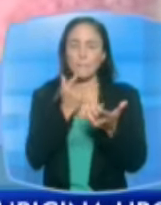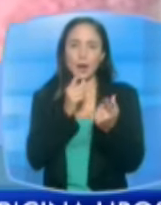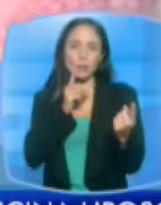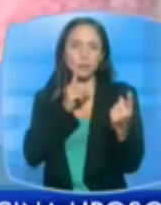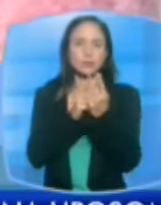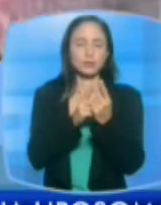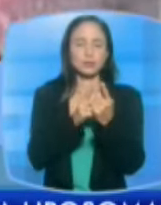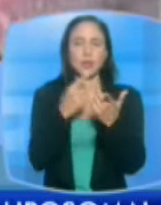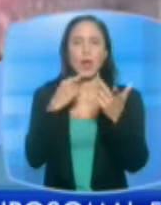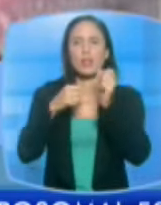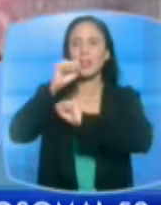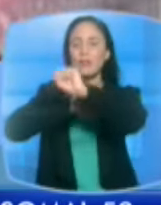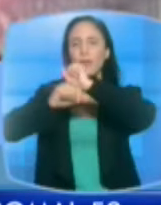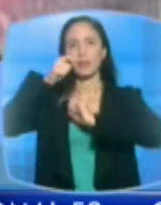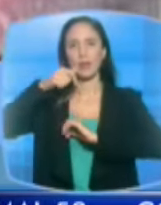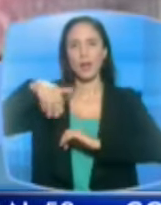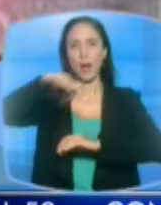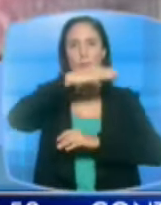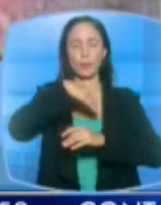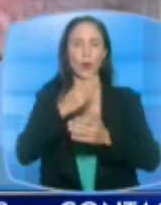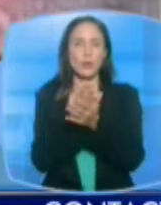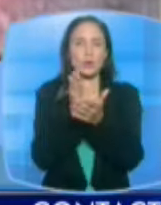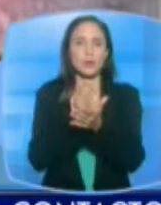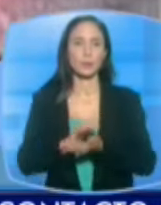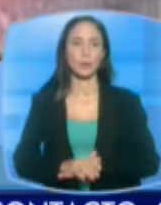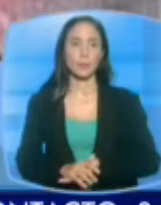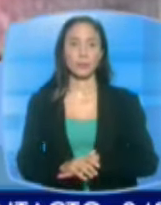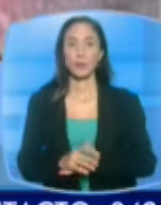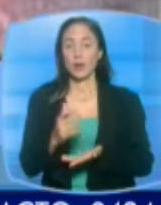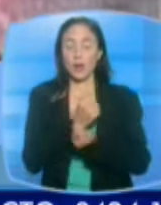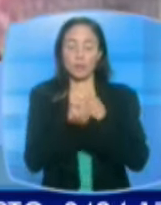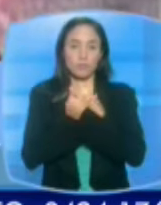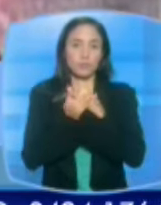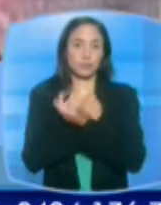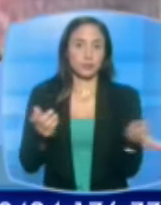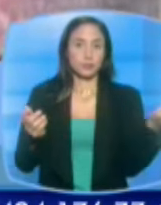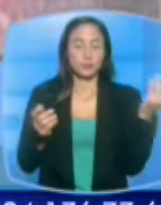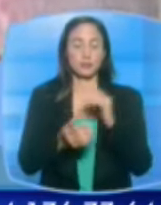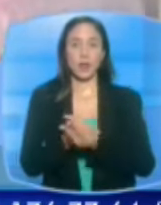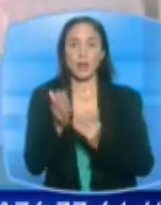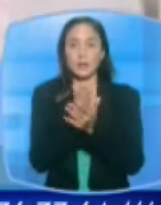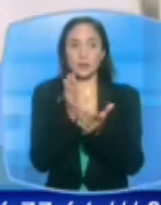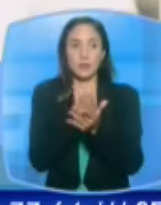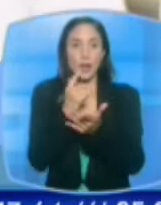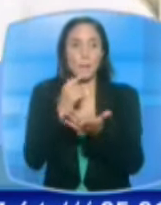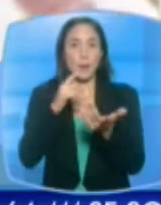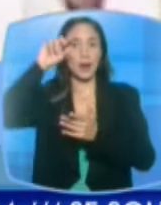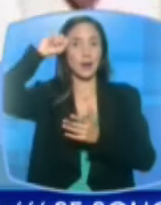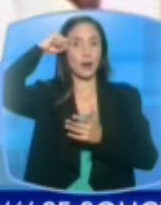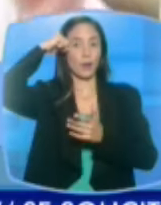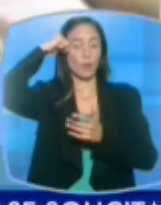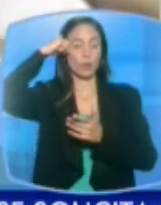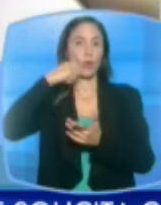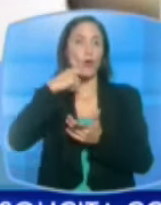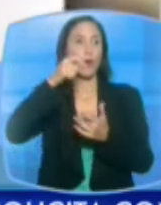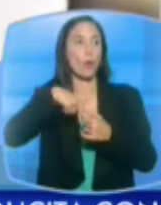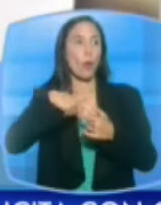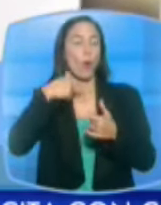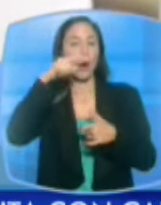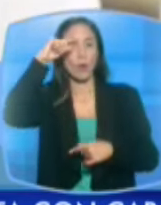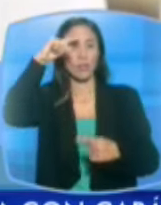en sus luchas y abrazó la causa de las armas de